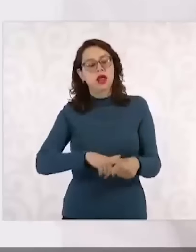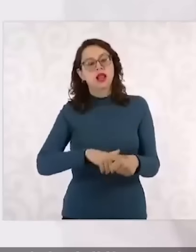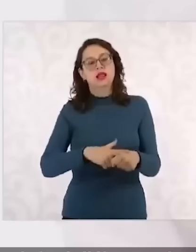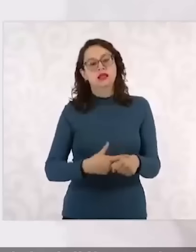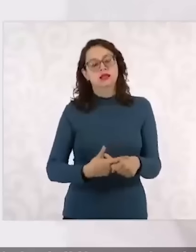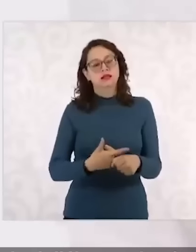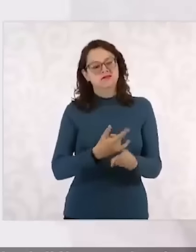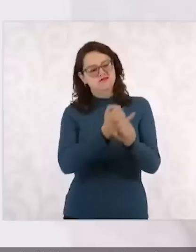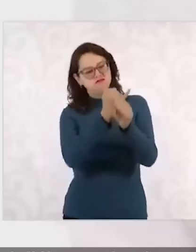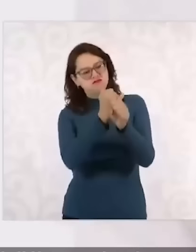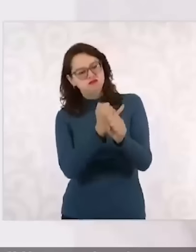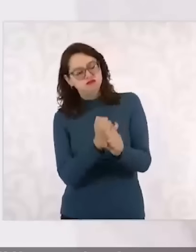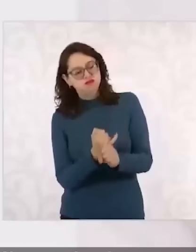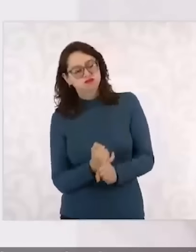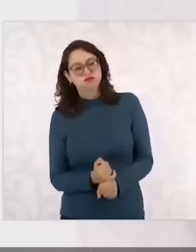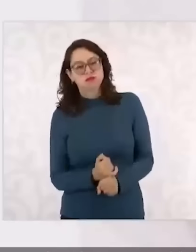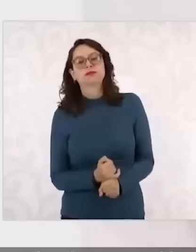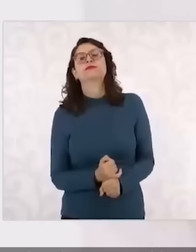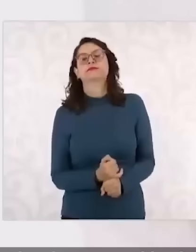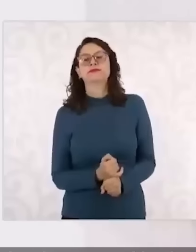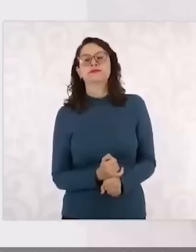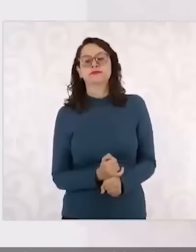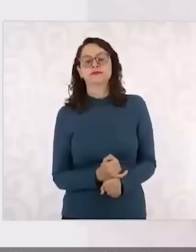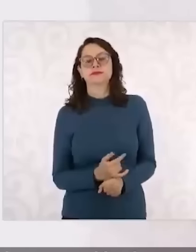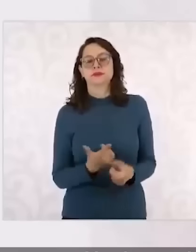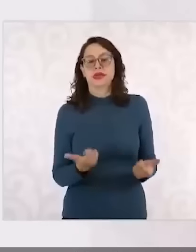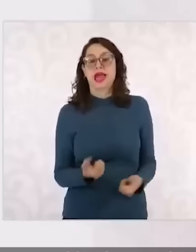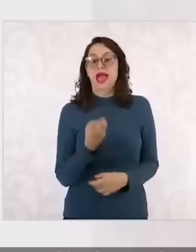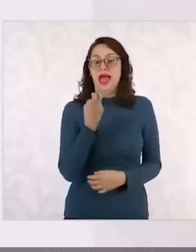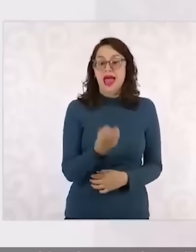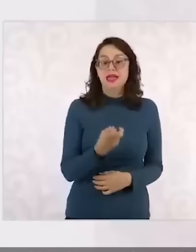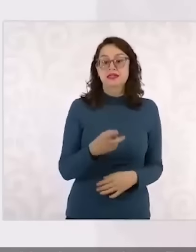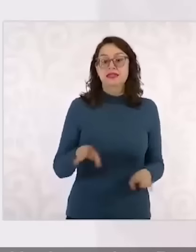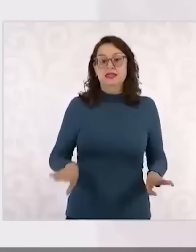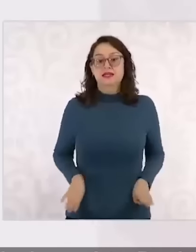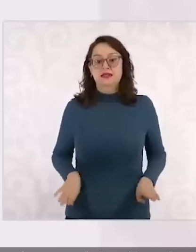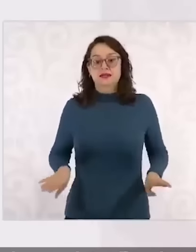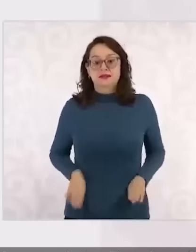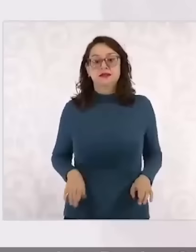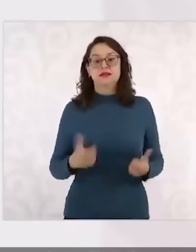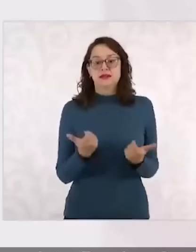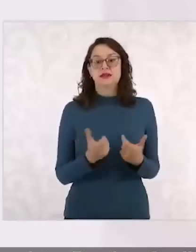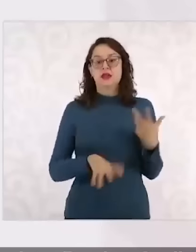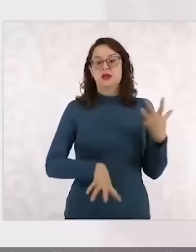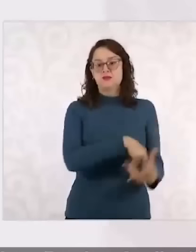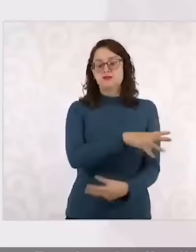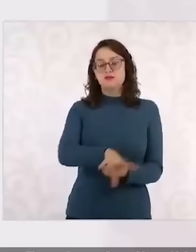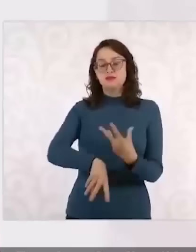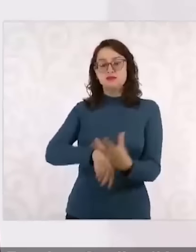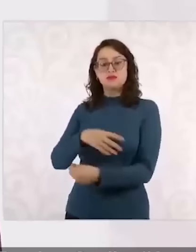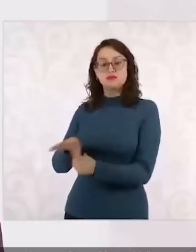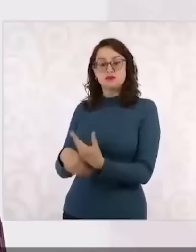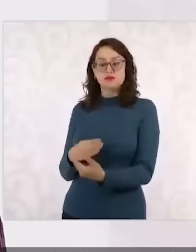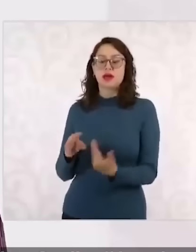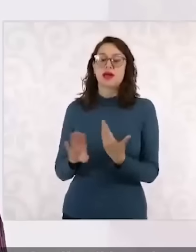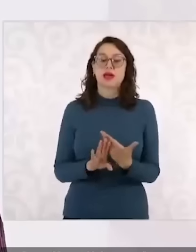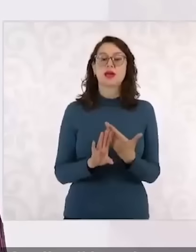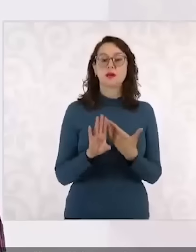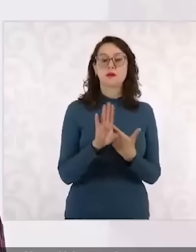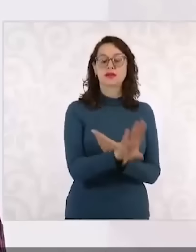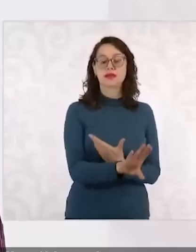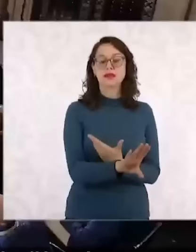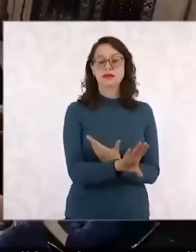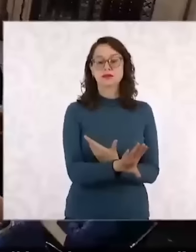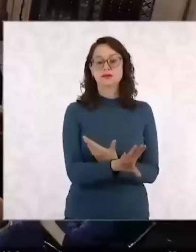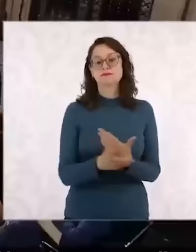para evitar el flujo de dinero que pueda fortalecer a grupos